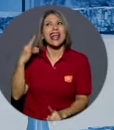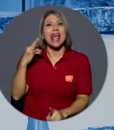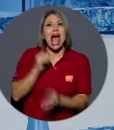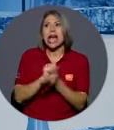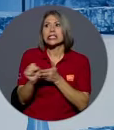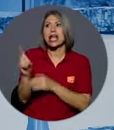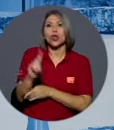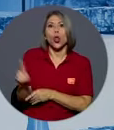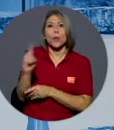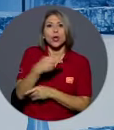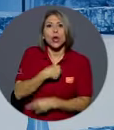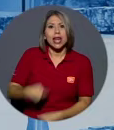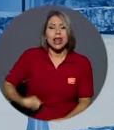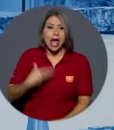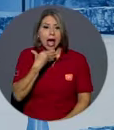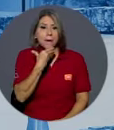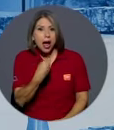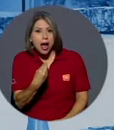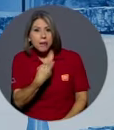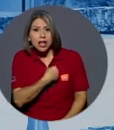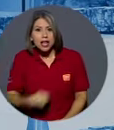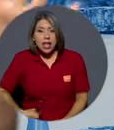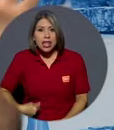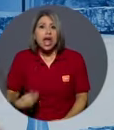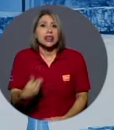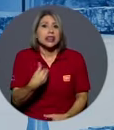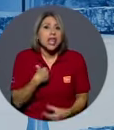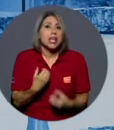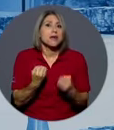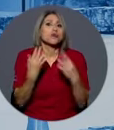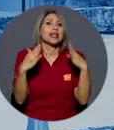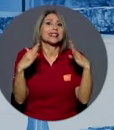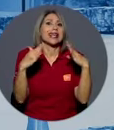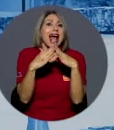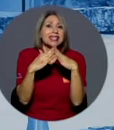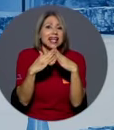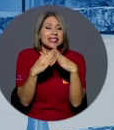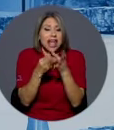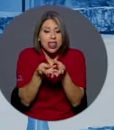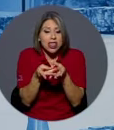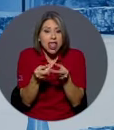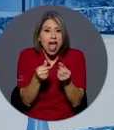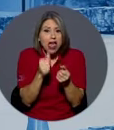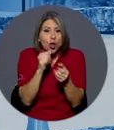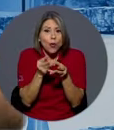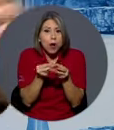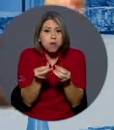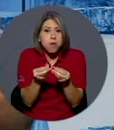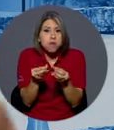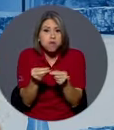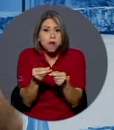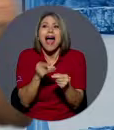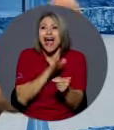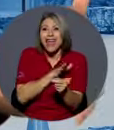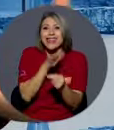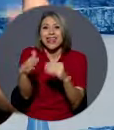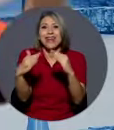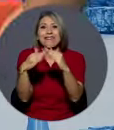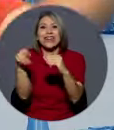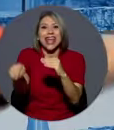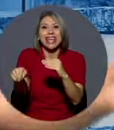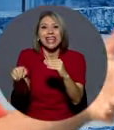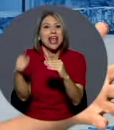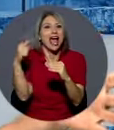tiene muchas casas de adobe y Barba tiene muchas casas de adobe, ese es el lugar donde hay que ir a vivir porque ahí no tiembla. No, tal vez que no le ha tocado, los periodos de retorno son